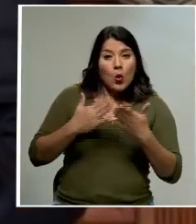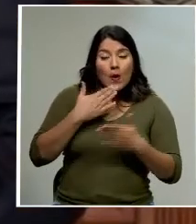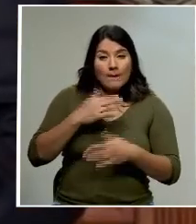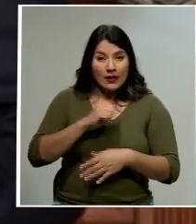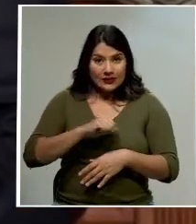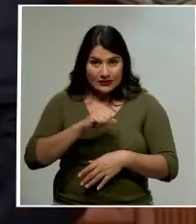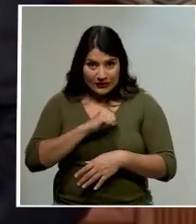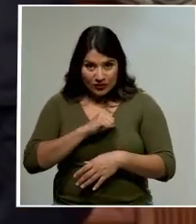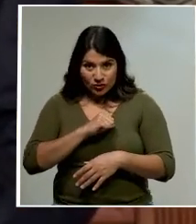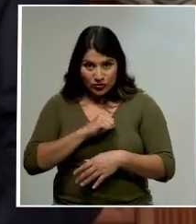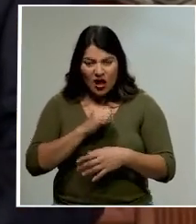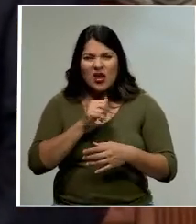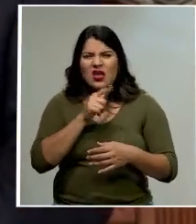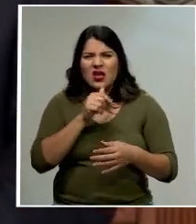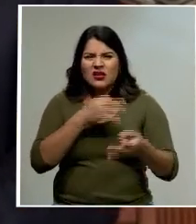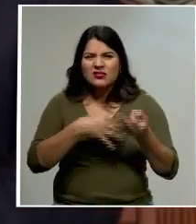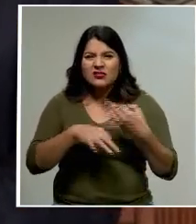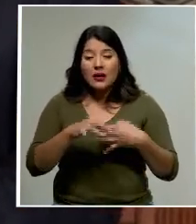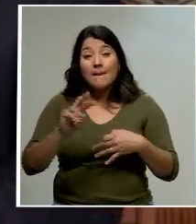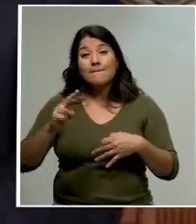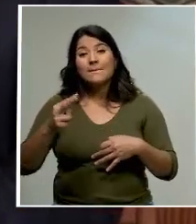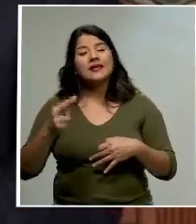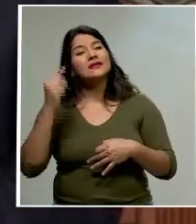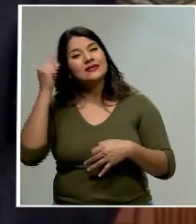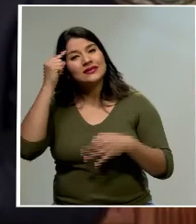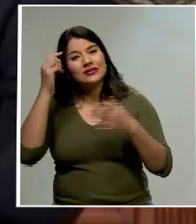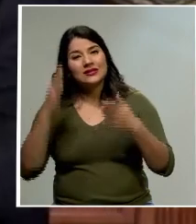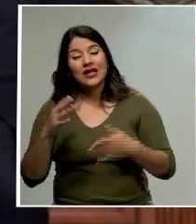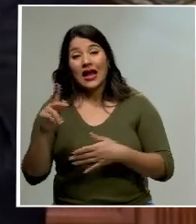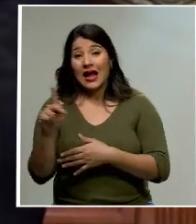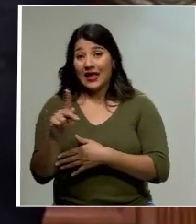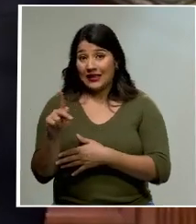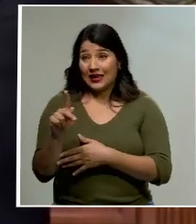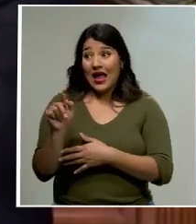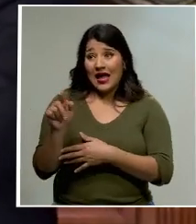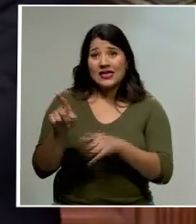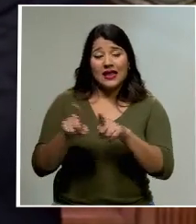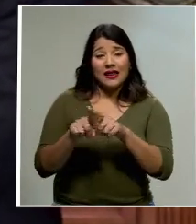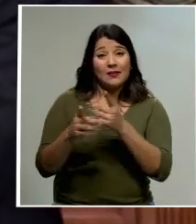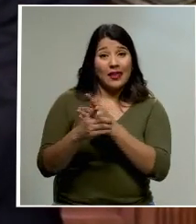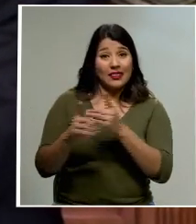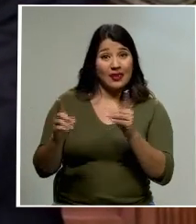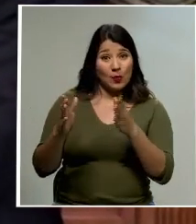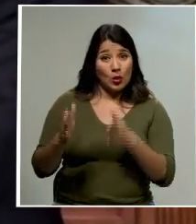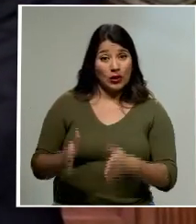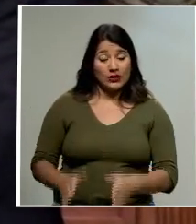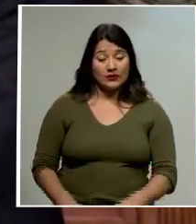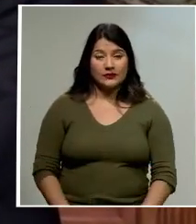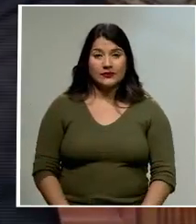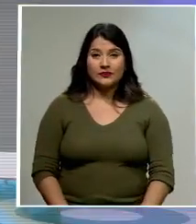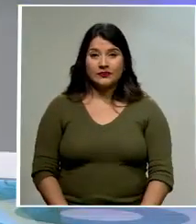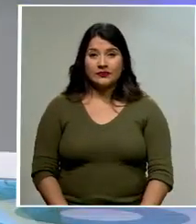Cuomo será reemplazado por la vicegobernadora Kathleen Hochul, quien también es demócrata.